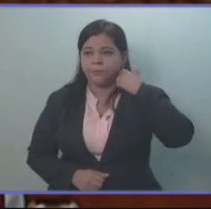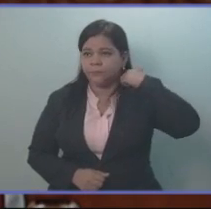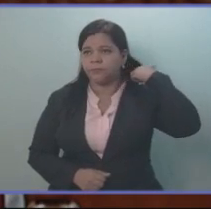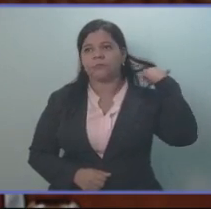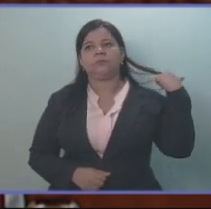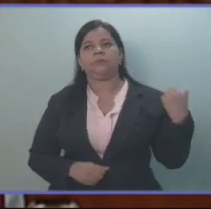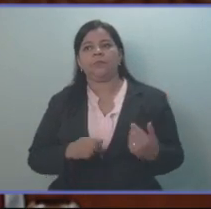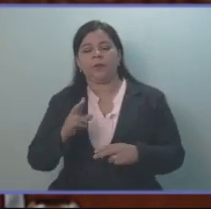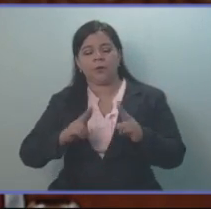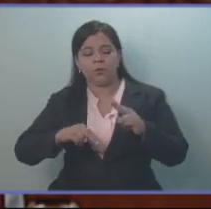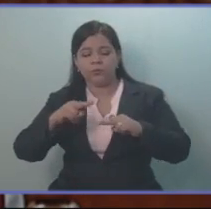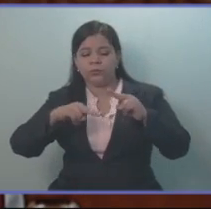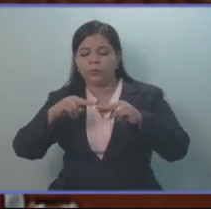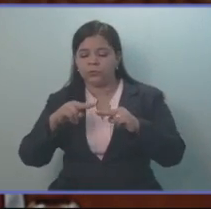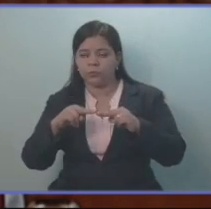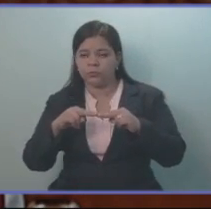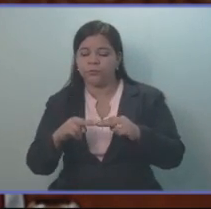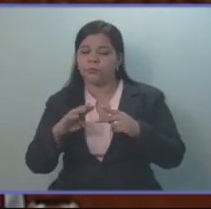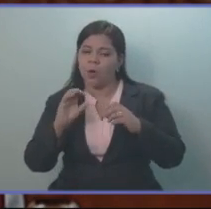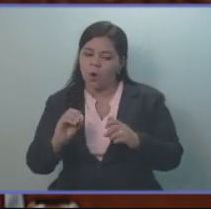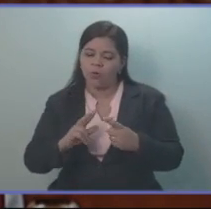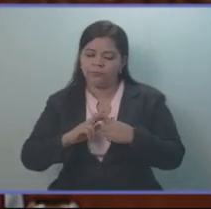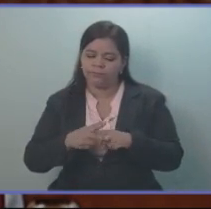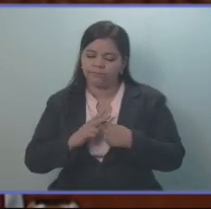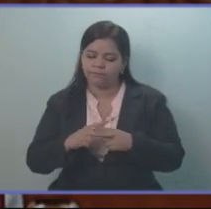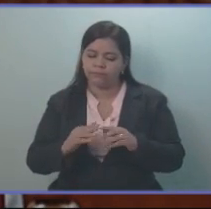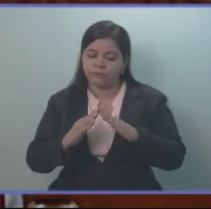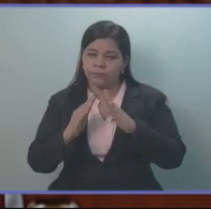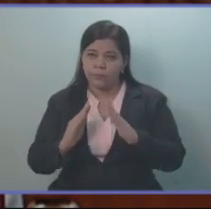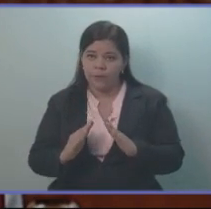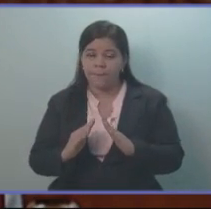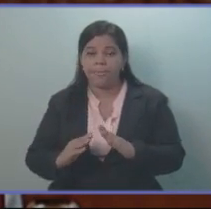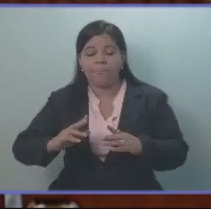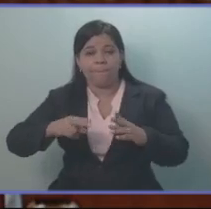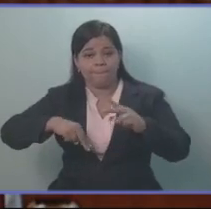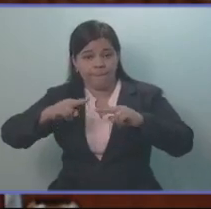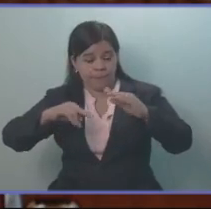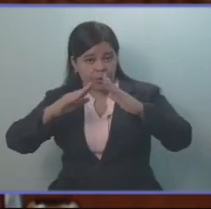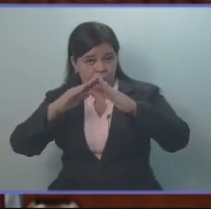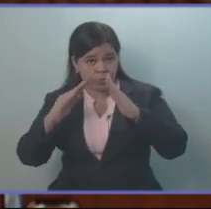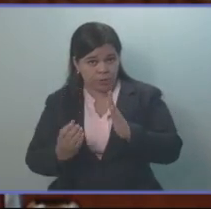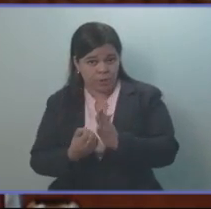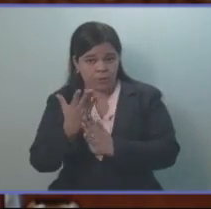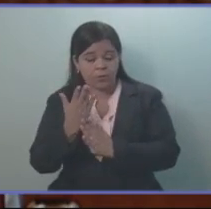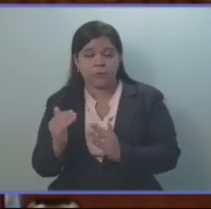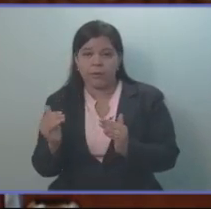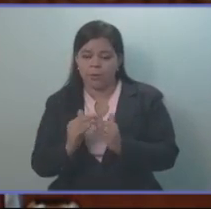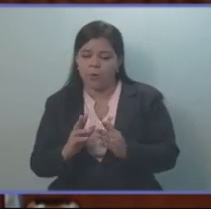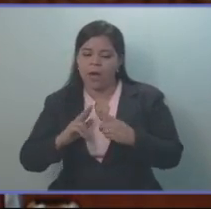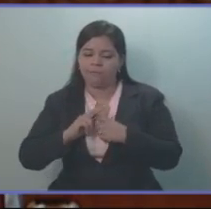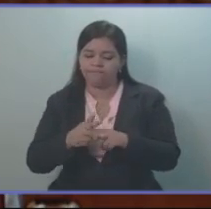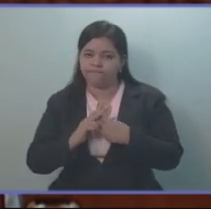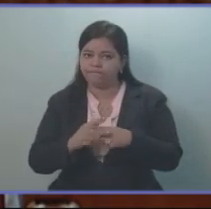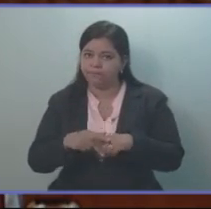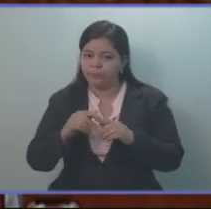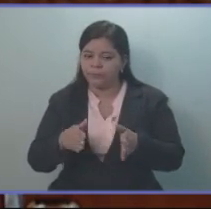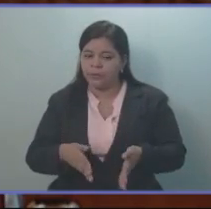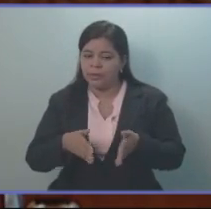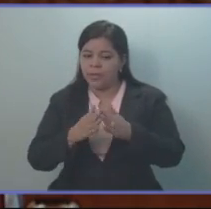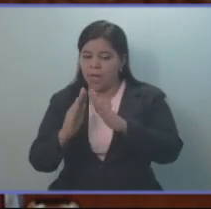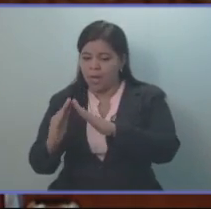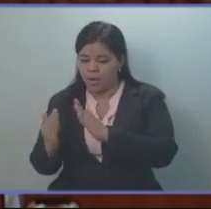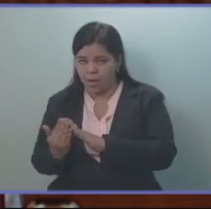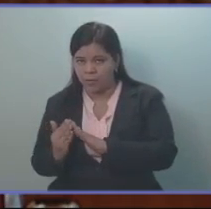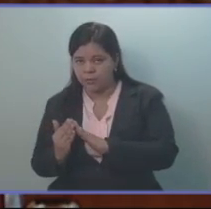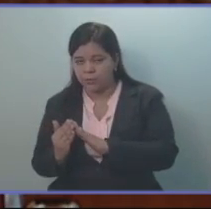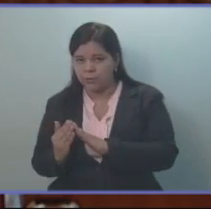Construcción y o reestructuración de las viviendas, la construcción de viviendas nuevas, así como la restauración y o